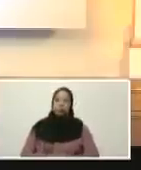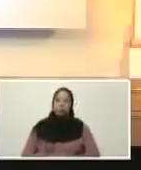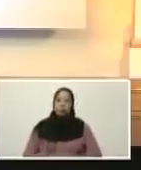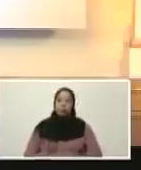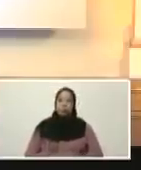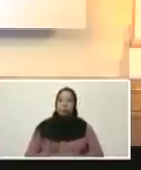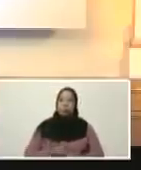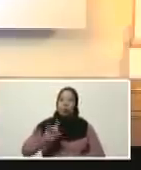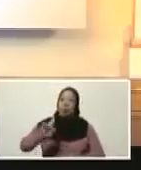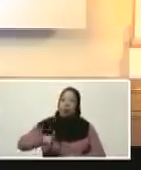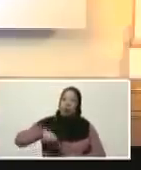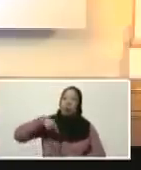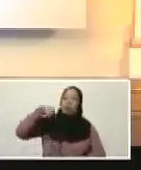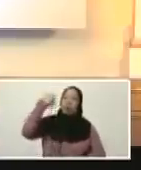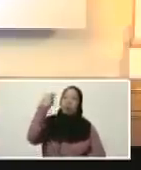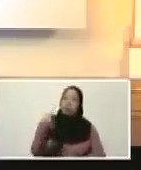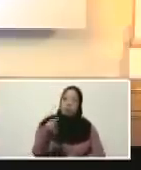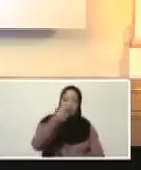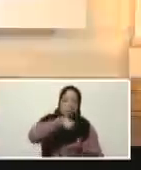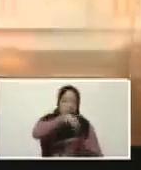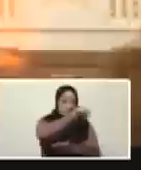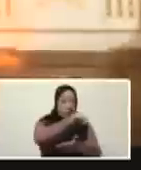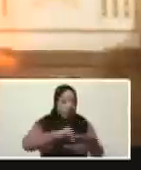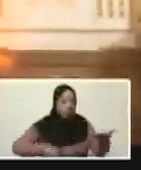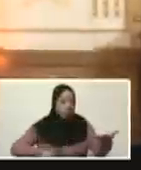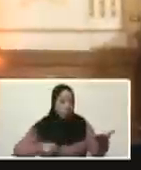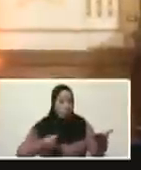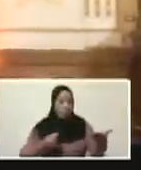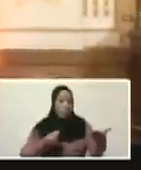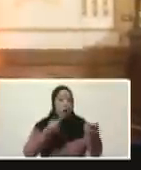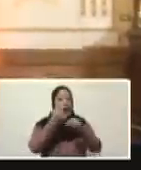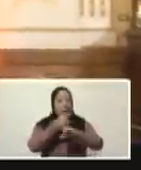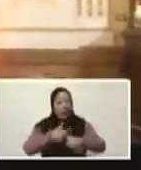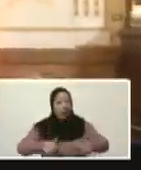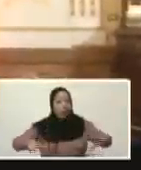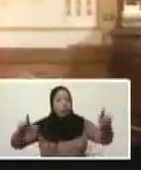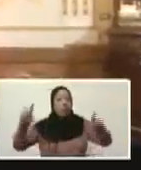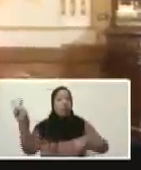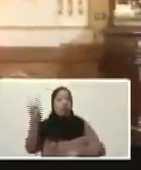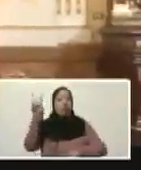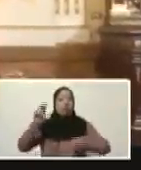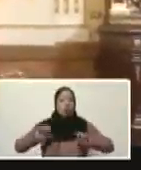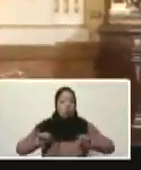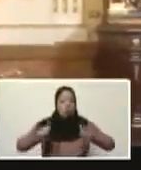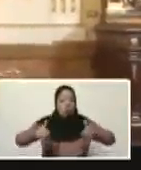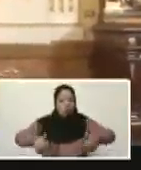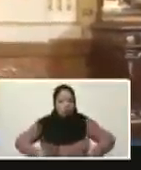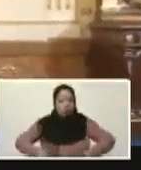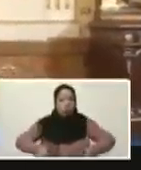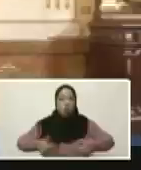después de que se firmara el acto de independencia y de fundación de la República,